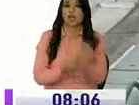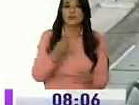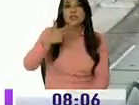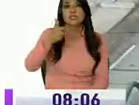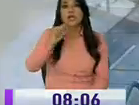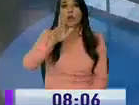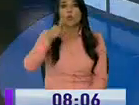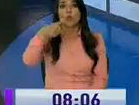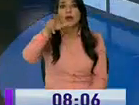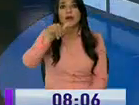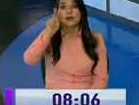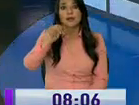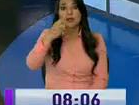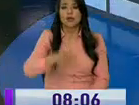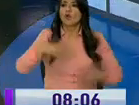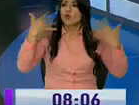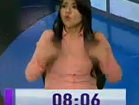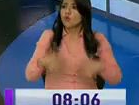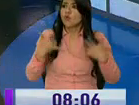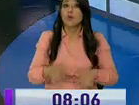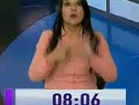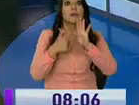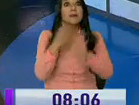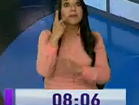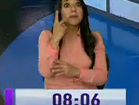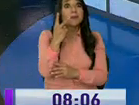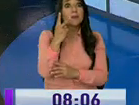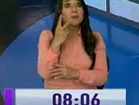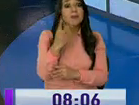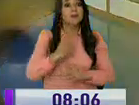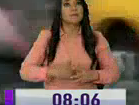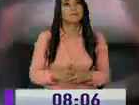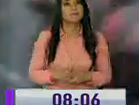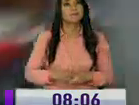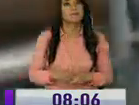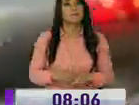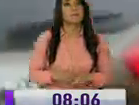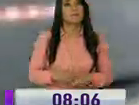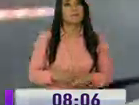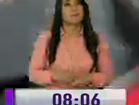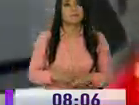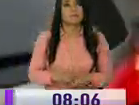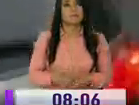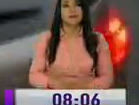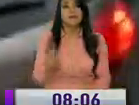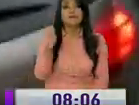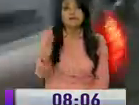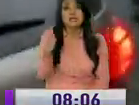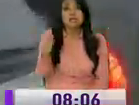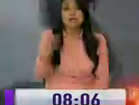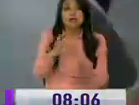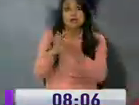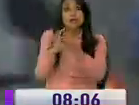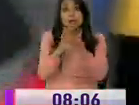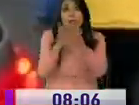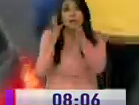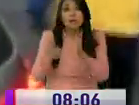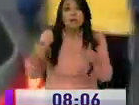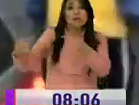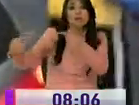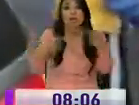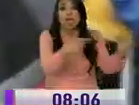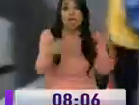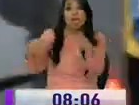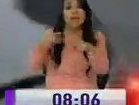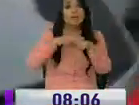Chahuarquingo. Eso es terrible. Miren lo que pasó en Chahuarquingo. Lo que decíamos, pónganlo. Entre los mismos colegas, miembros